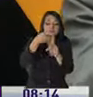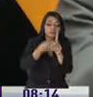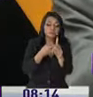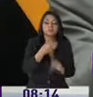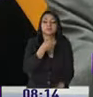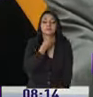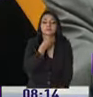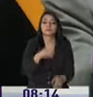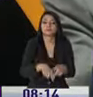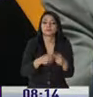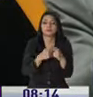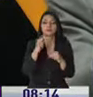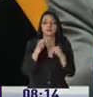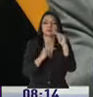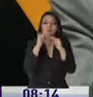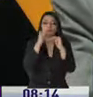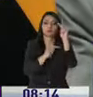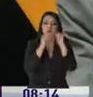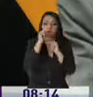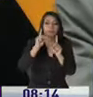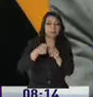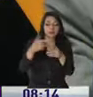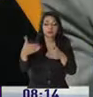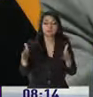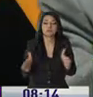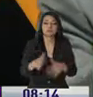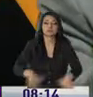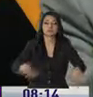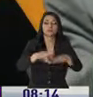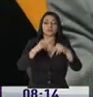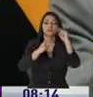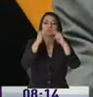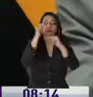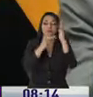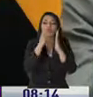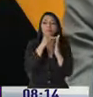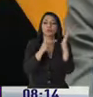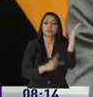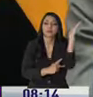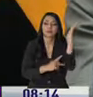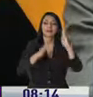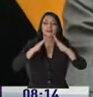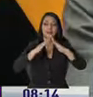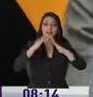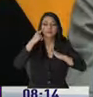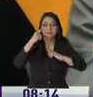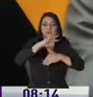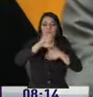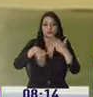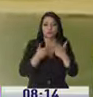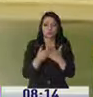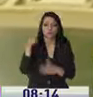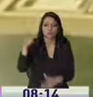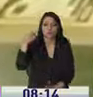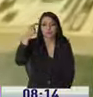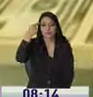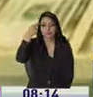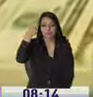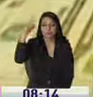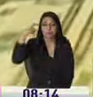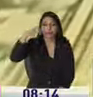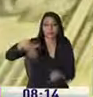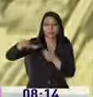arrancar la construcción de la primera etapa del programa Casa para Todos. El Estado destinará para